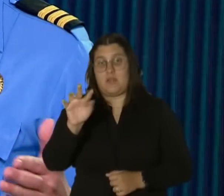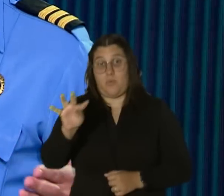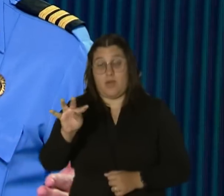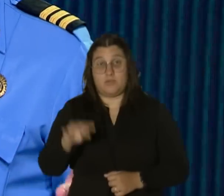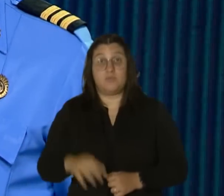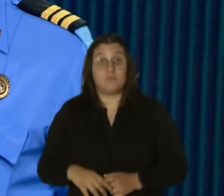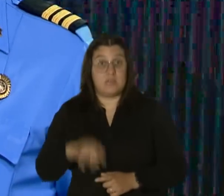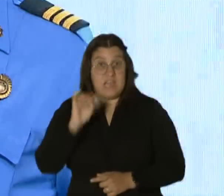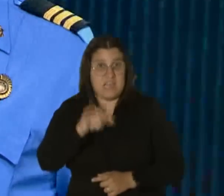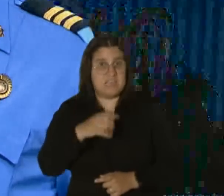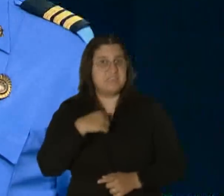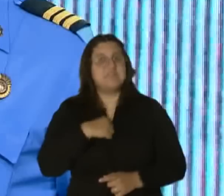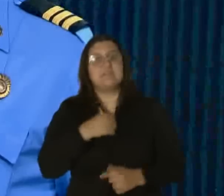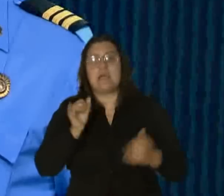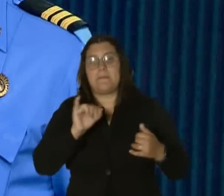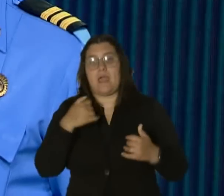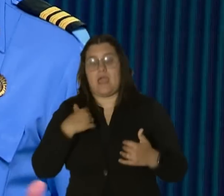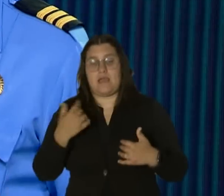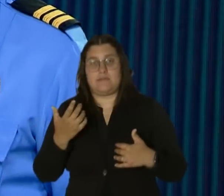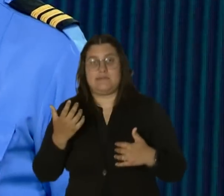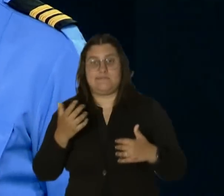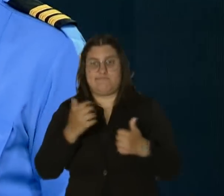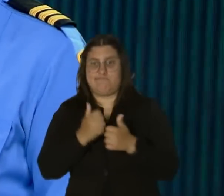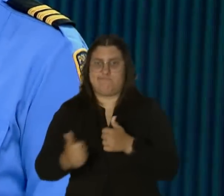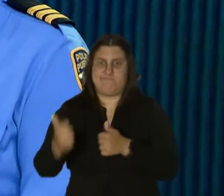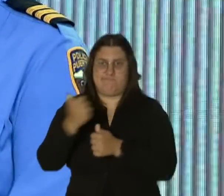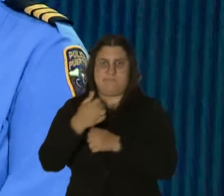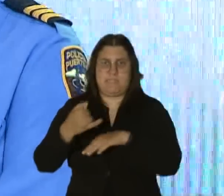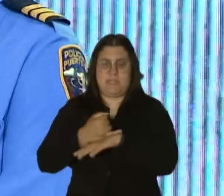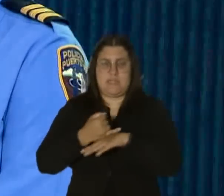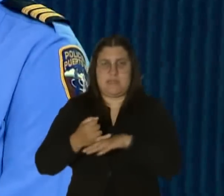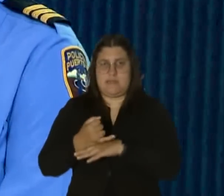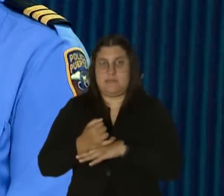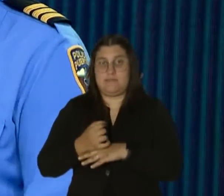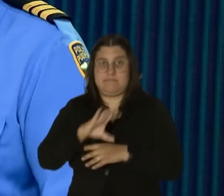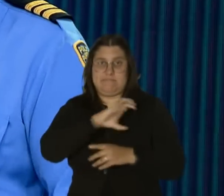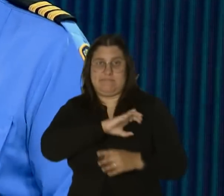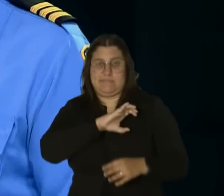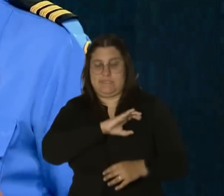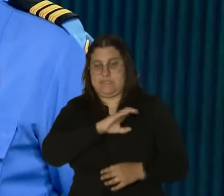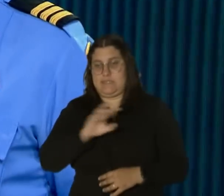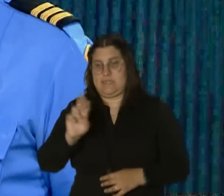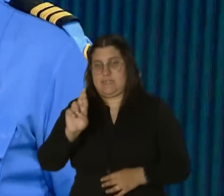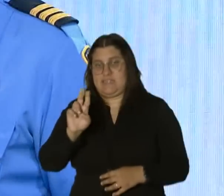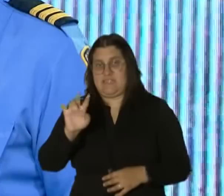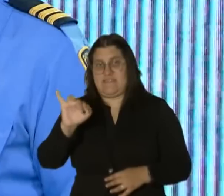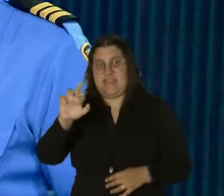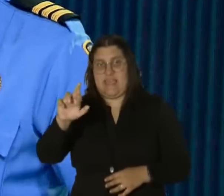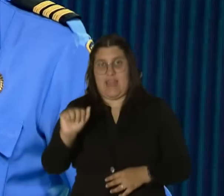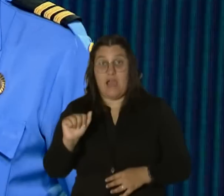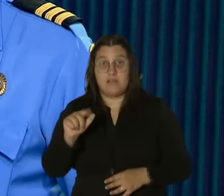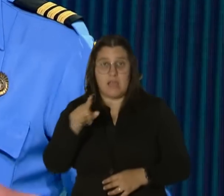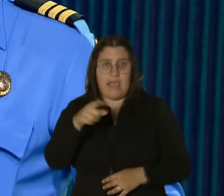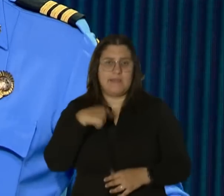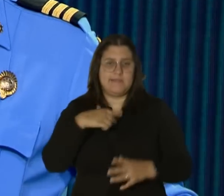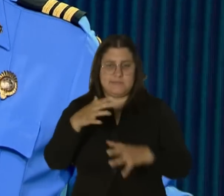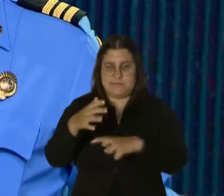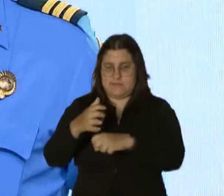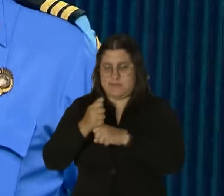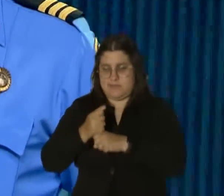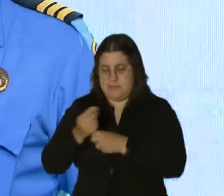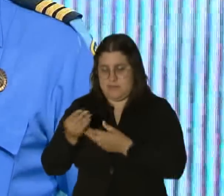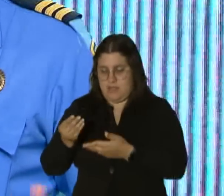ahí tenemos al compañero coordinador a nivel ISLA, que es el agente Edwin Rivera Repollet, es muy amable, recibe la información, lo que hace es que la